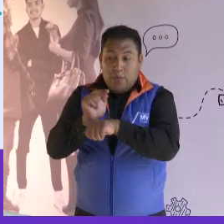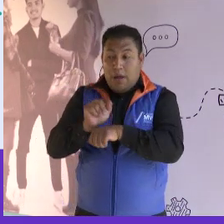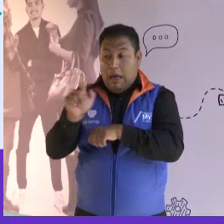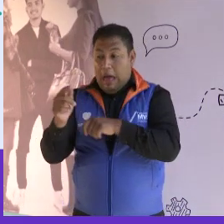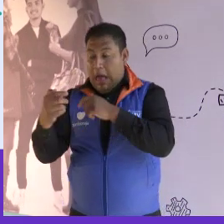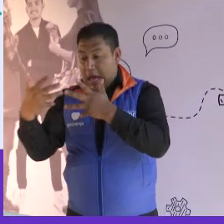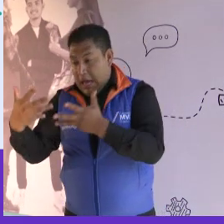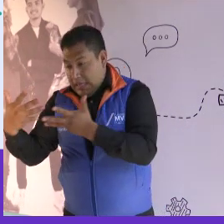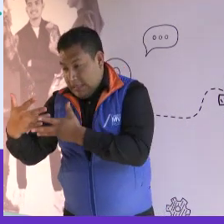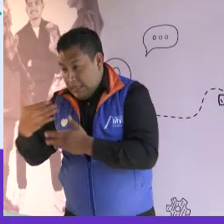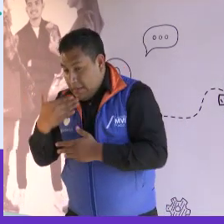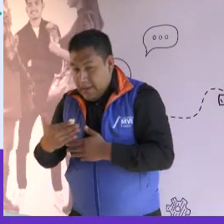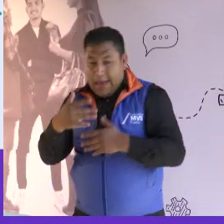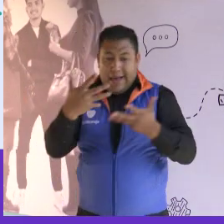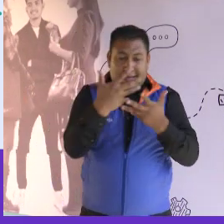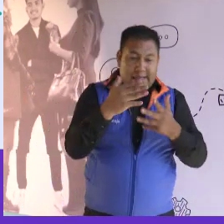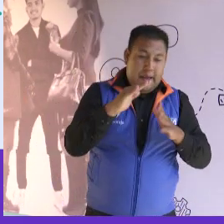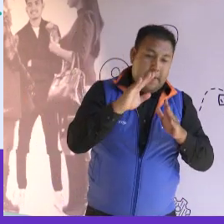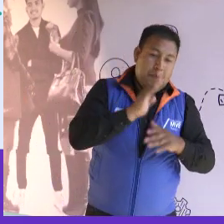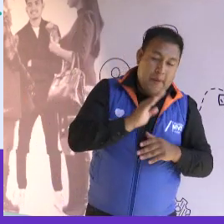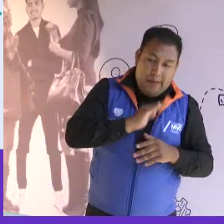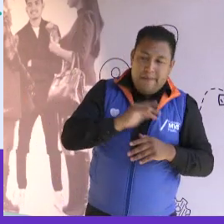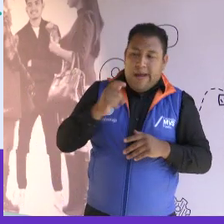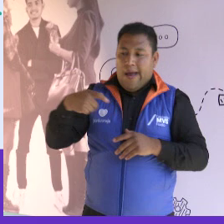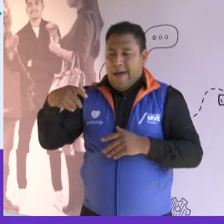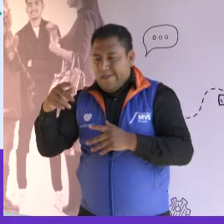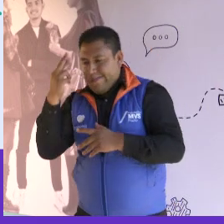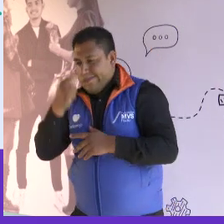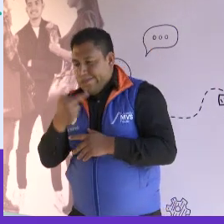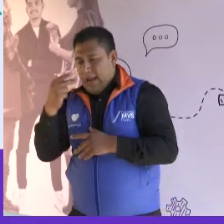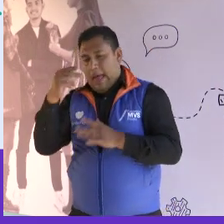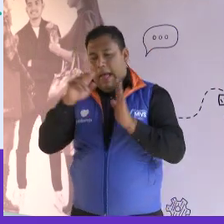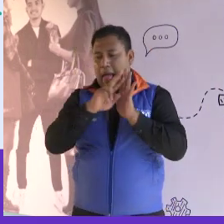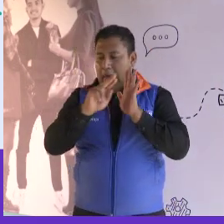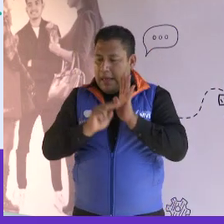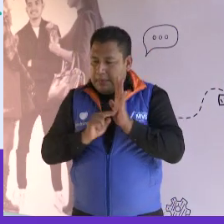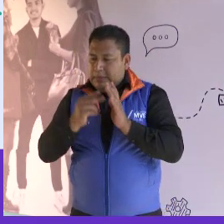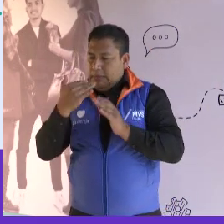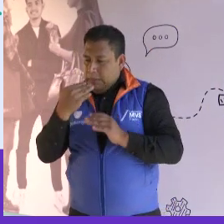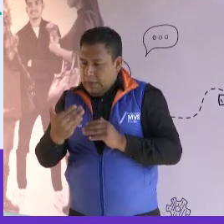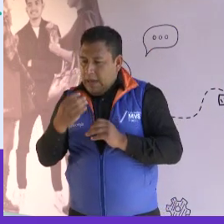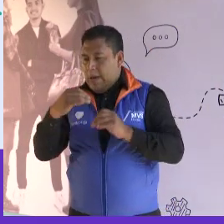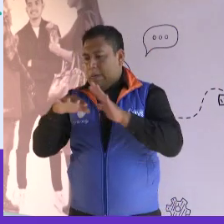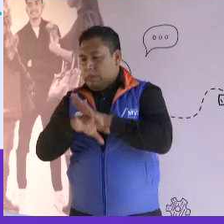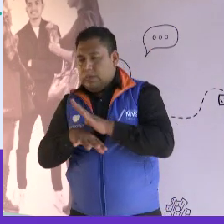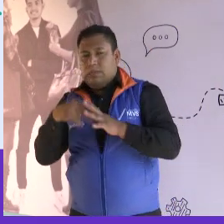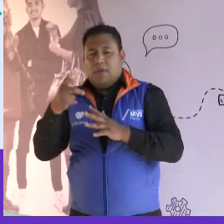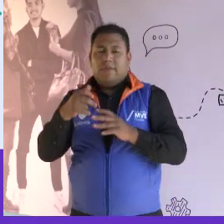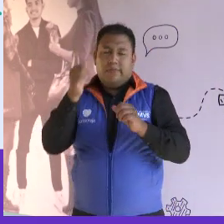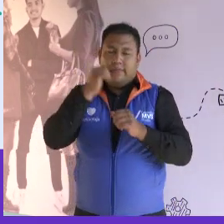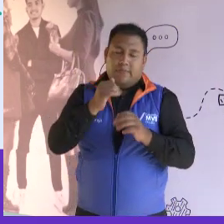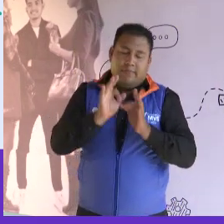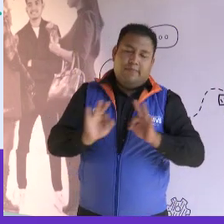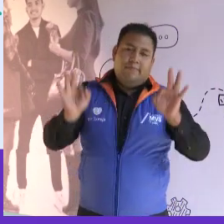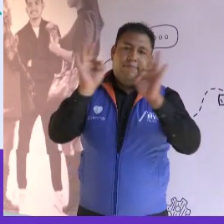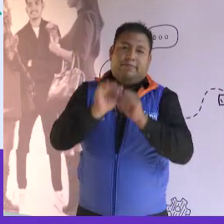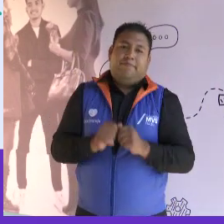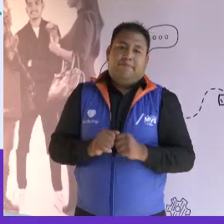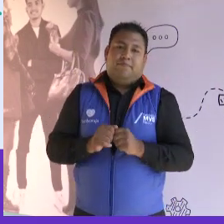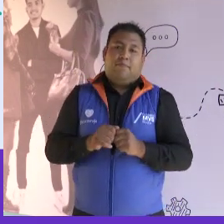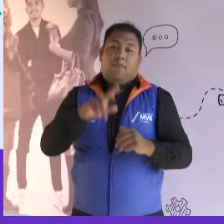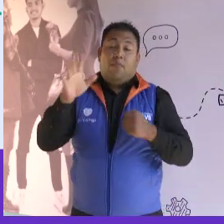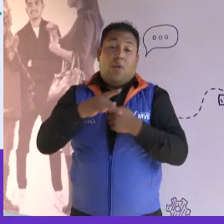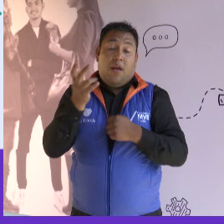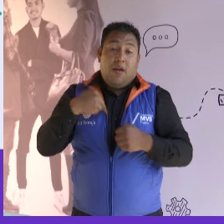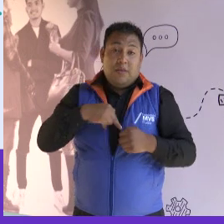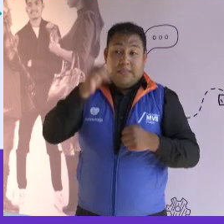Comunalia tenemos una doble función porque somos una alianza, ¿no? Pero también somos una organización de soporte. Entonces, trabajamos con las fundaciones para